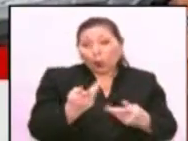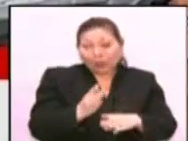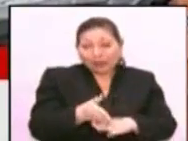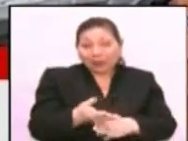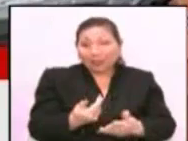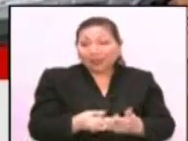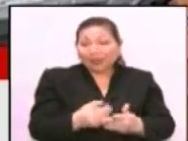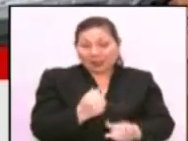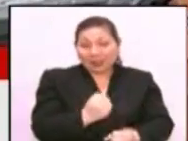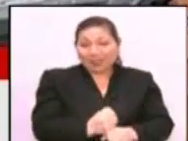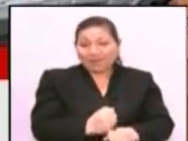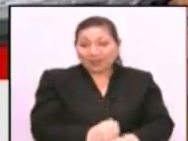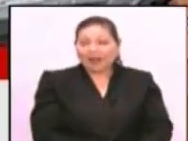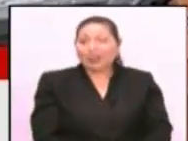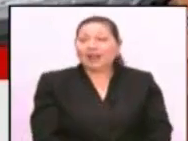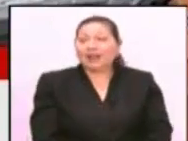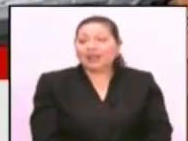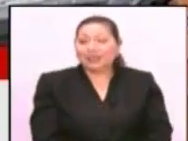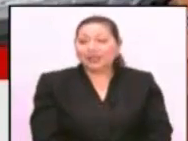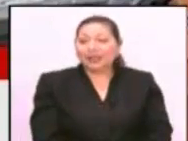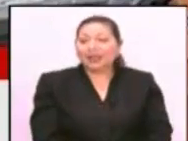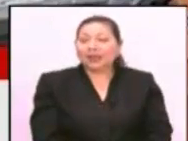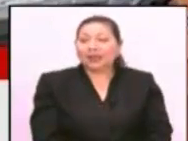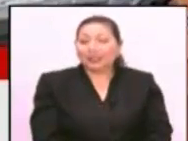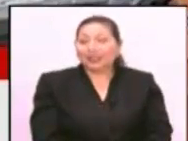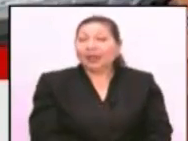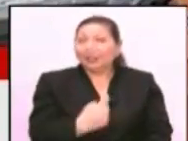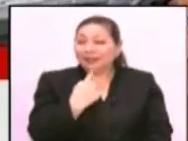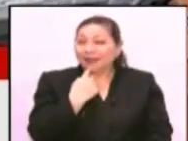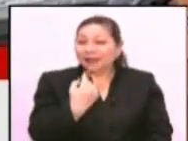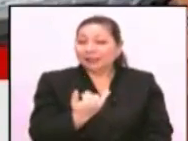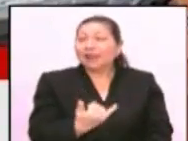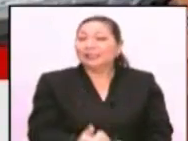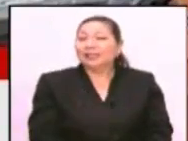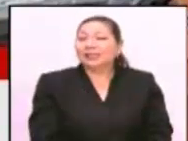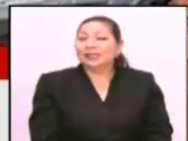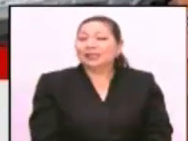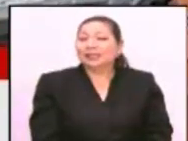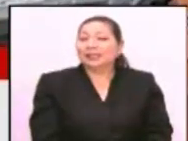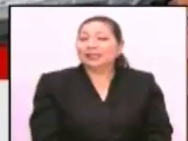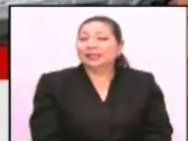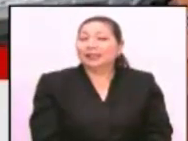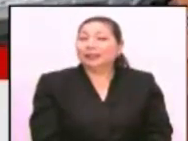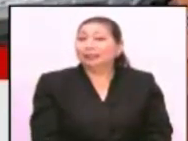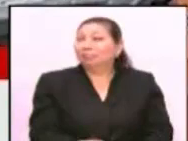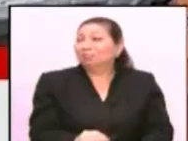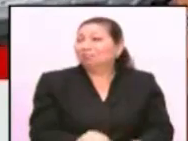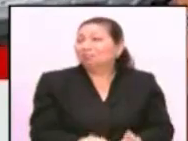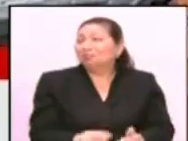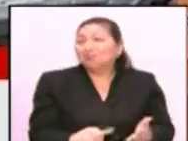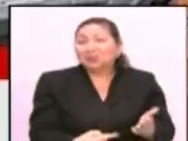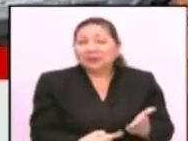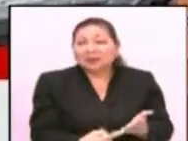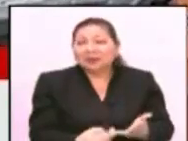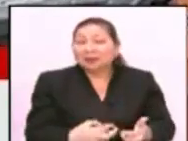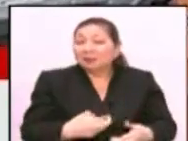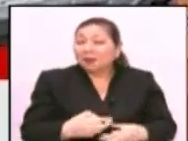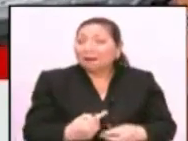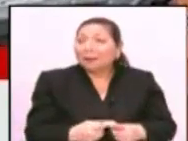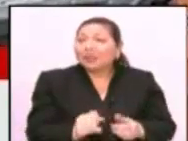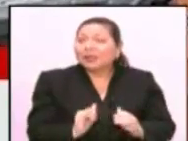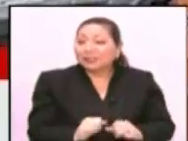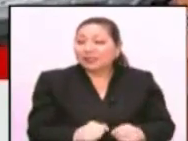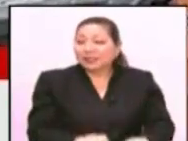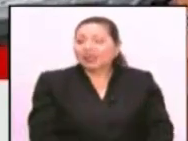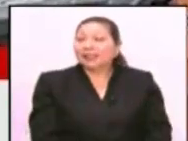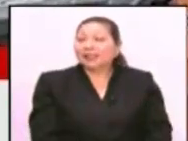ingresar, tenían un oficio. Eso es importante de cara a cárceles productivas. Claro, es un oficio poco técnico, poco productivo, pero es un